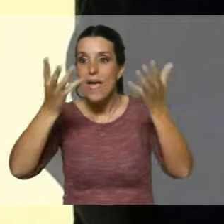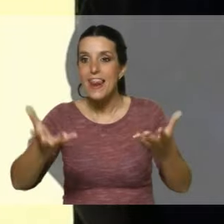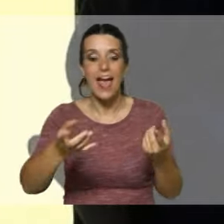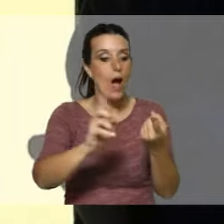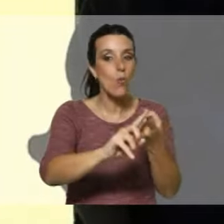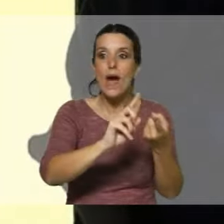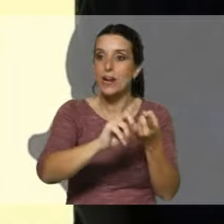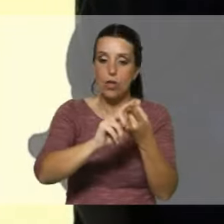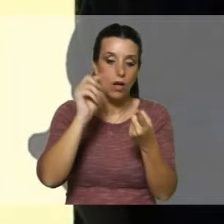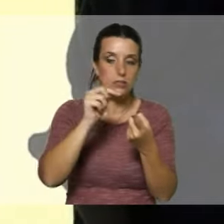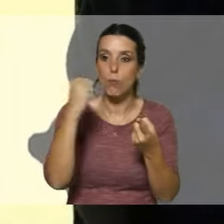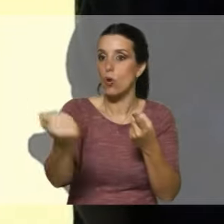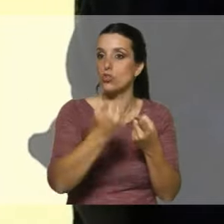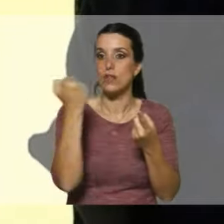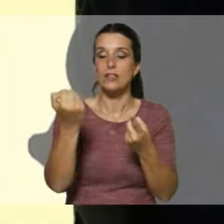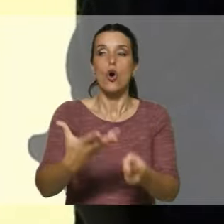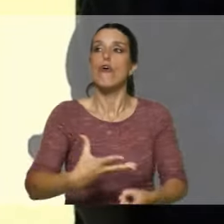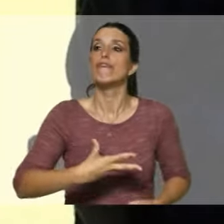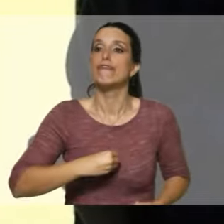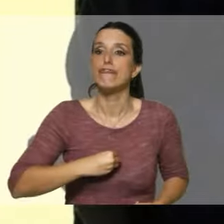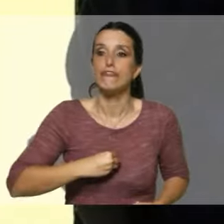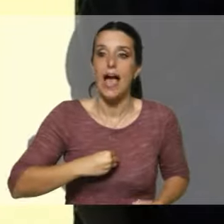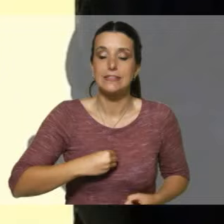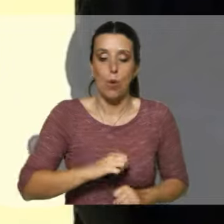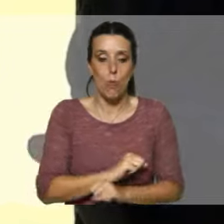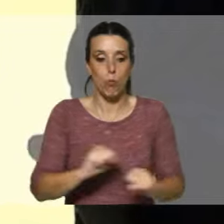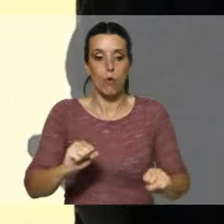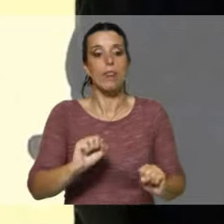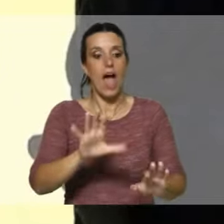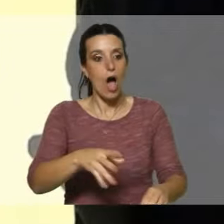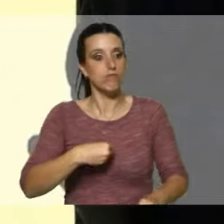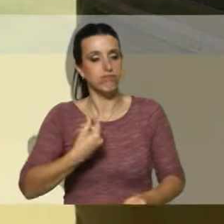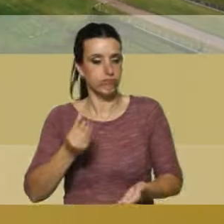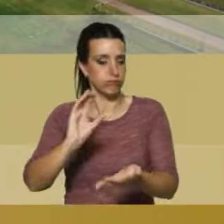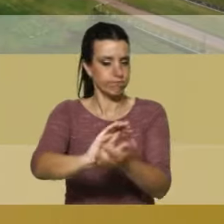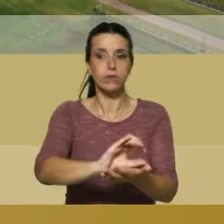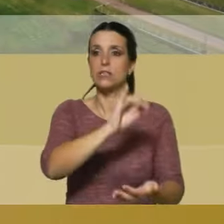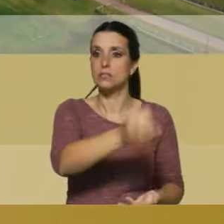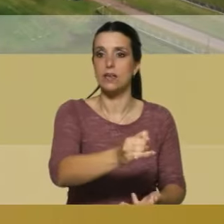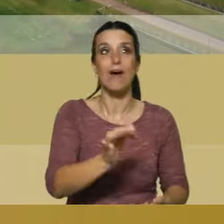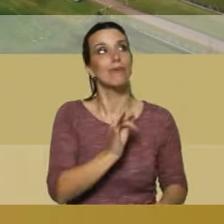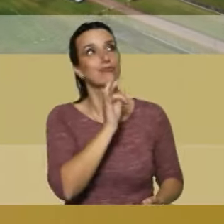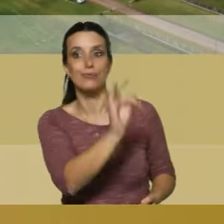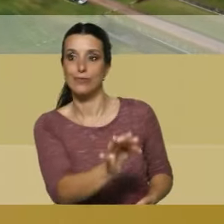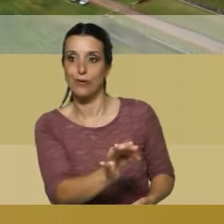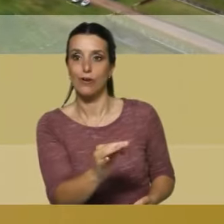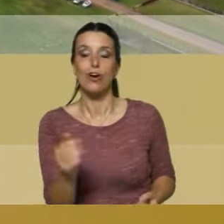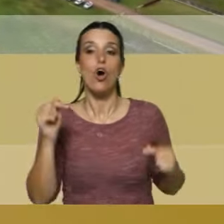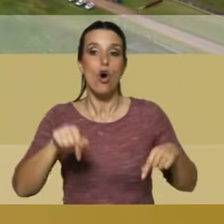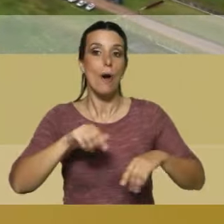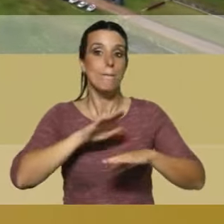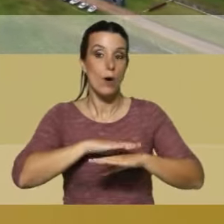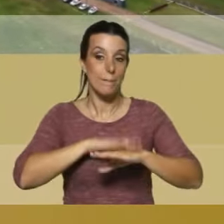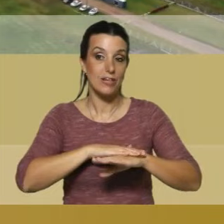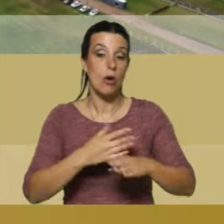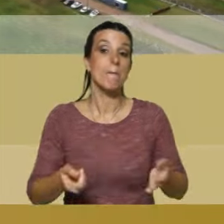acuerdos las relaciones de confianza que son las que permiten hacer a largo plazo y hoy es un momento que